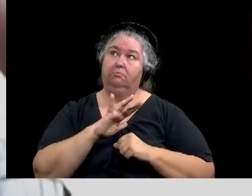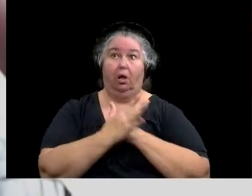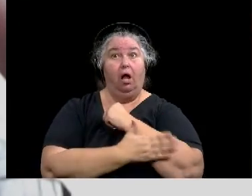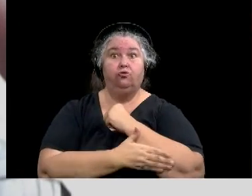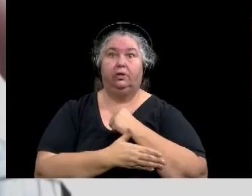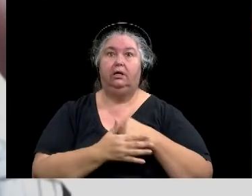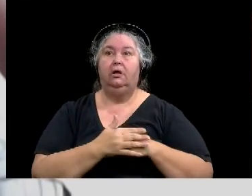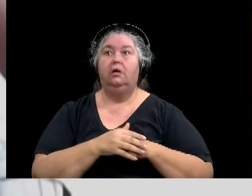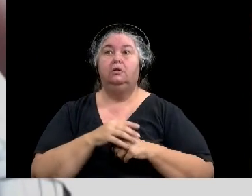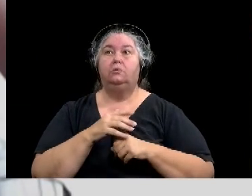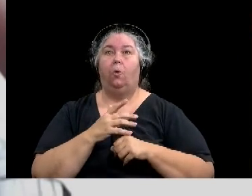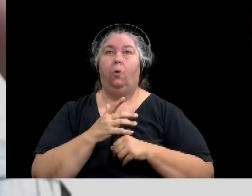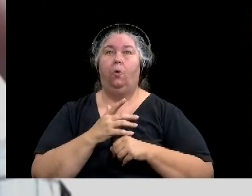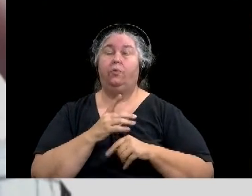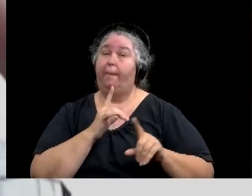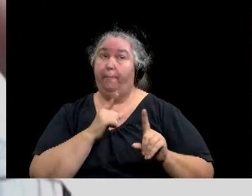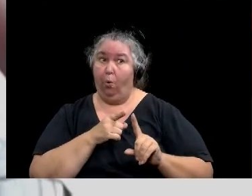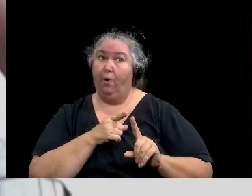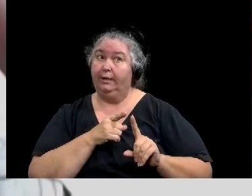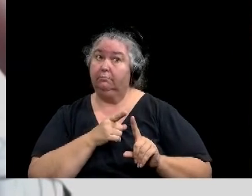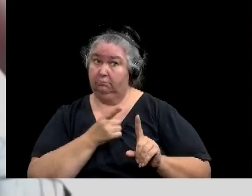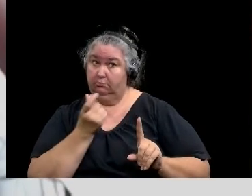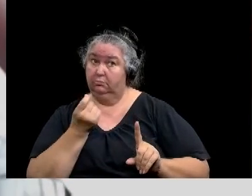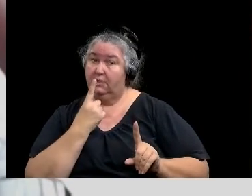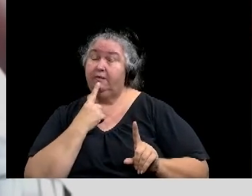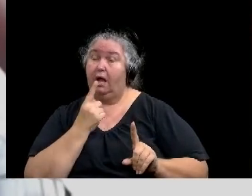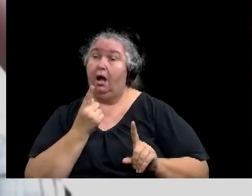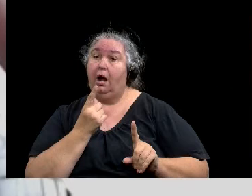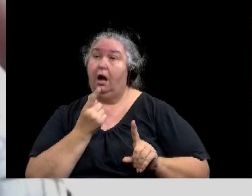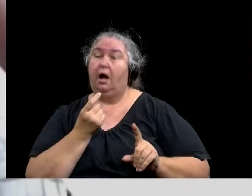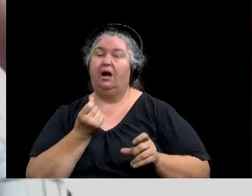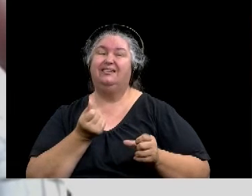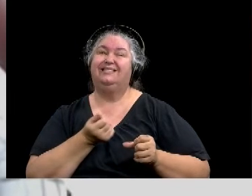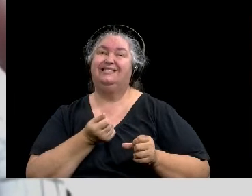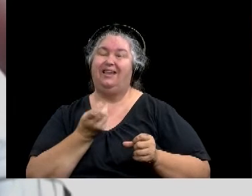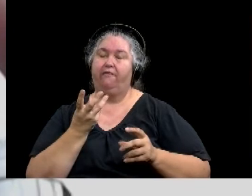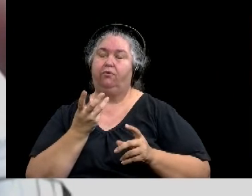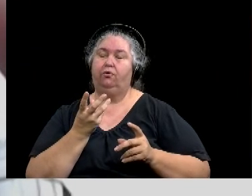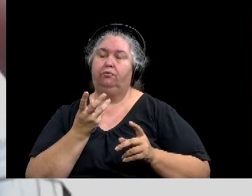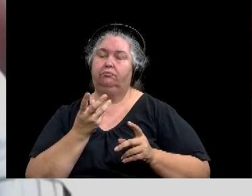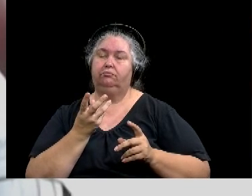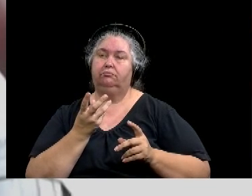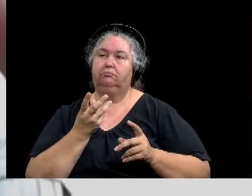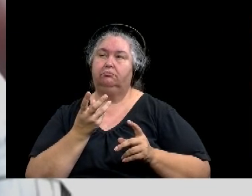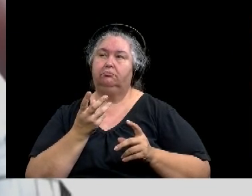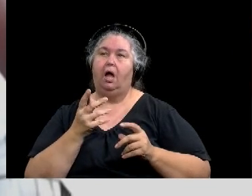diferentes lugares es sus puntos hay muchos